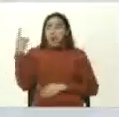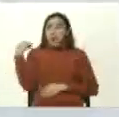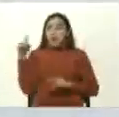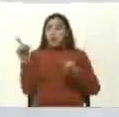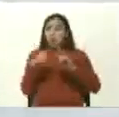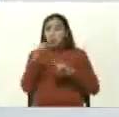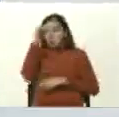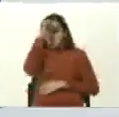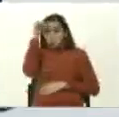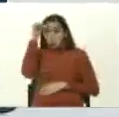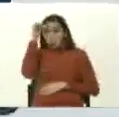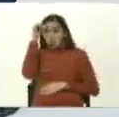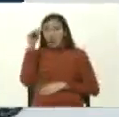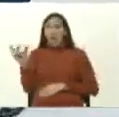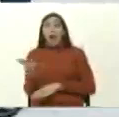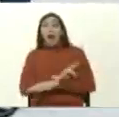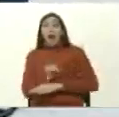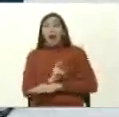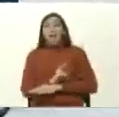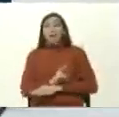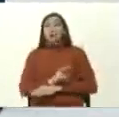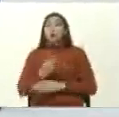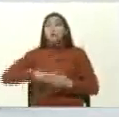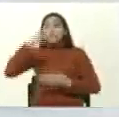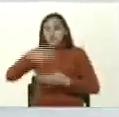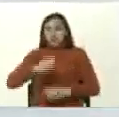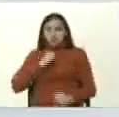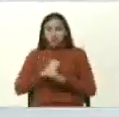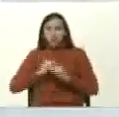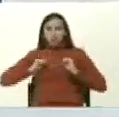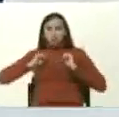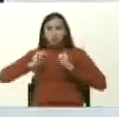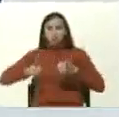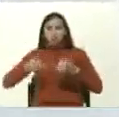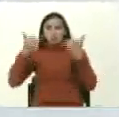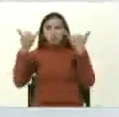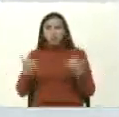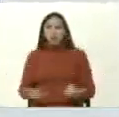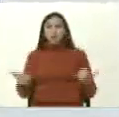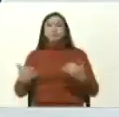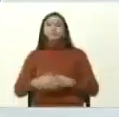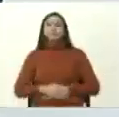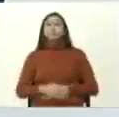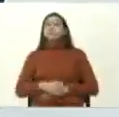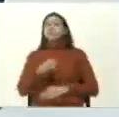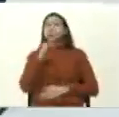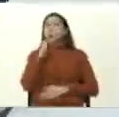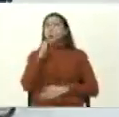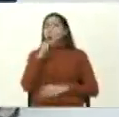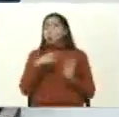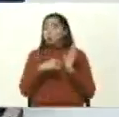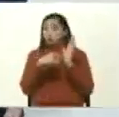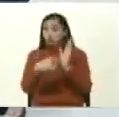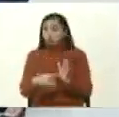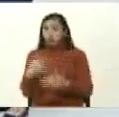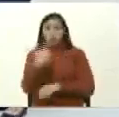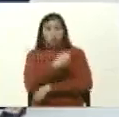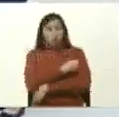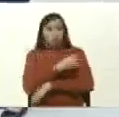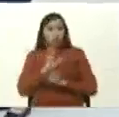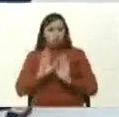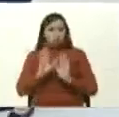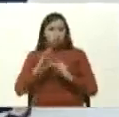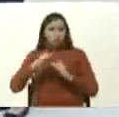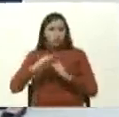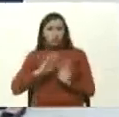domingo, inmediatamente nos aprobó el plan y hoy estamos ejecutando. Ya vamos a dar información sobre el plan de vacunación. Pero